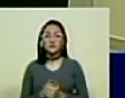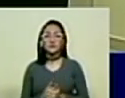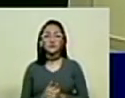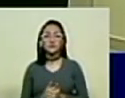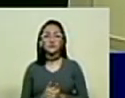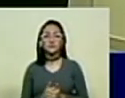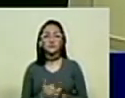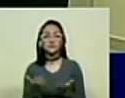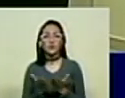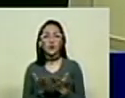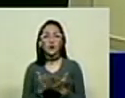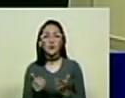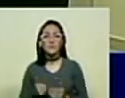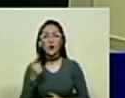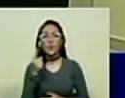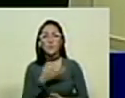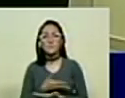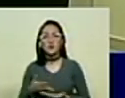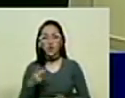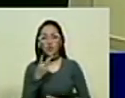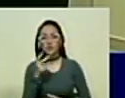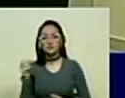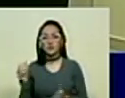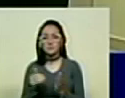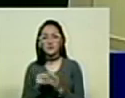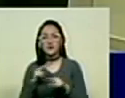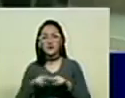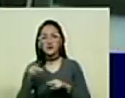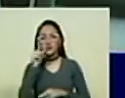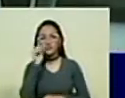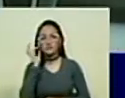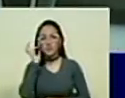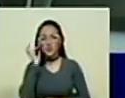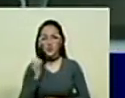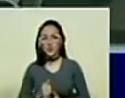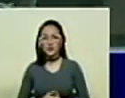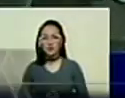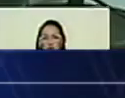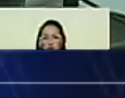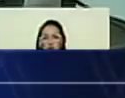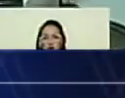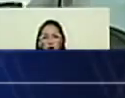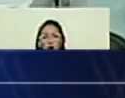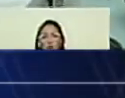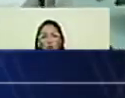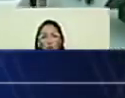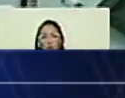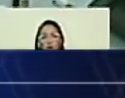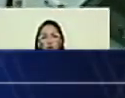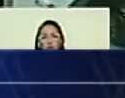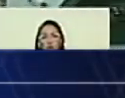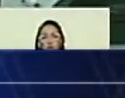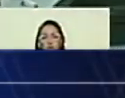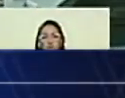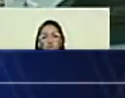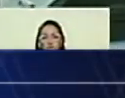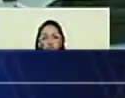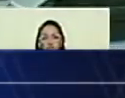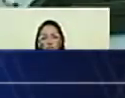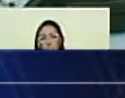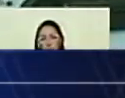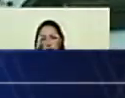escolar de más de 1.200.000 niños y niñas. Ha sido un acuerdo que posibilita a los